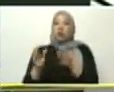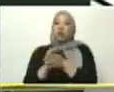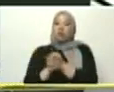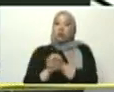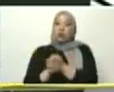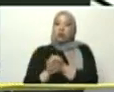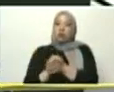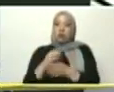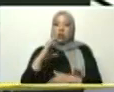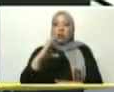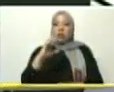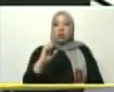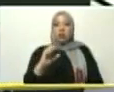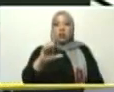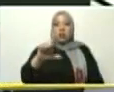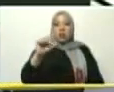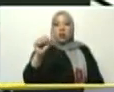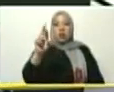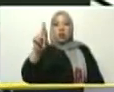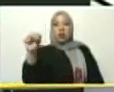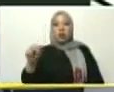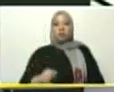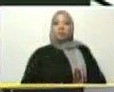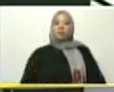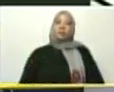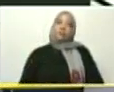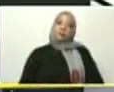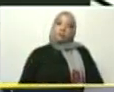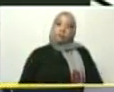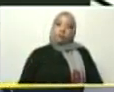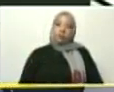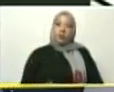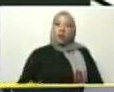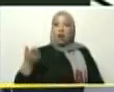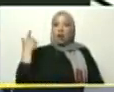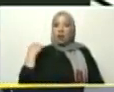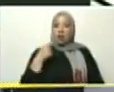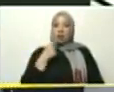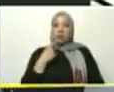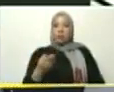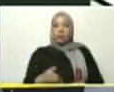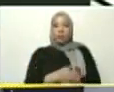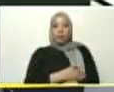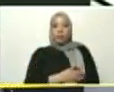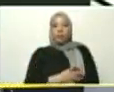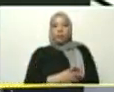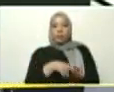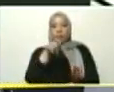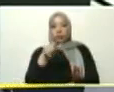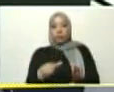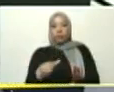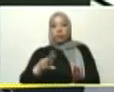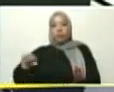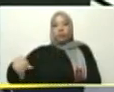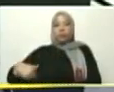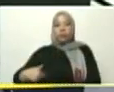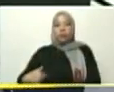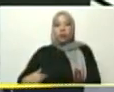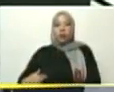es la CELAC. ¿Ah? Como decía ayer el presidente Daniel Ortega, nuestro